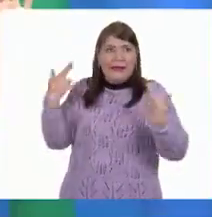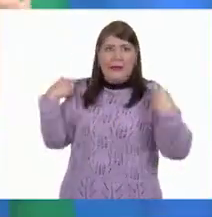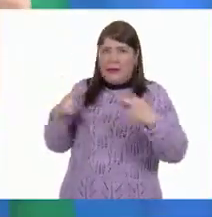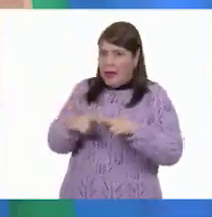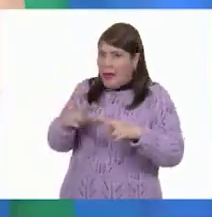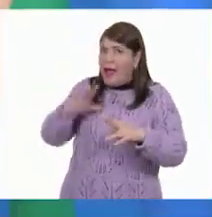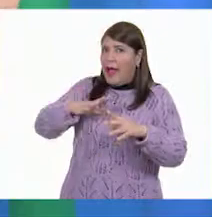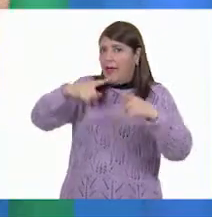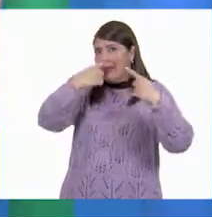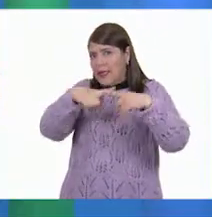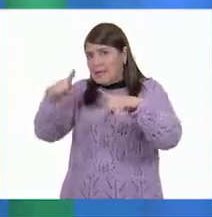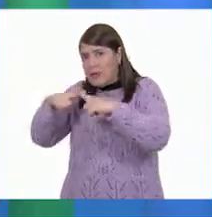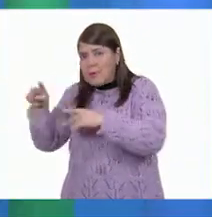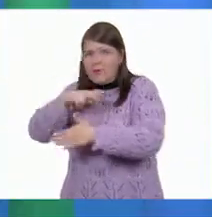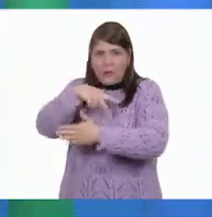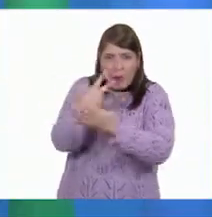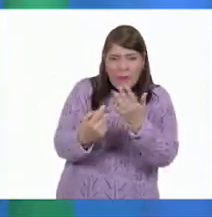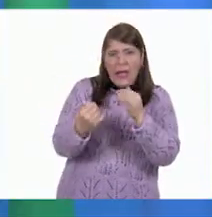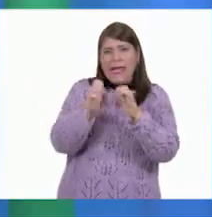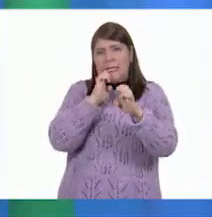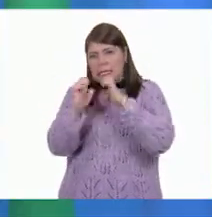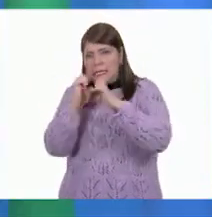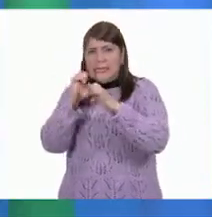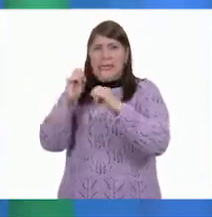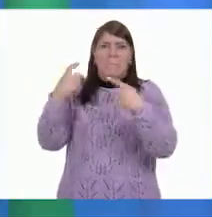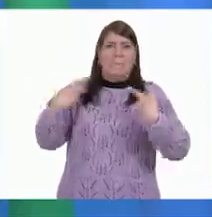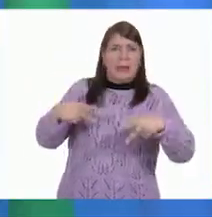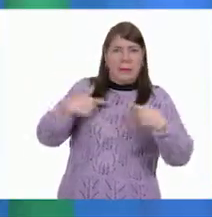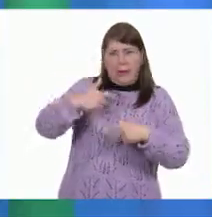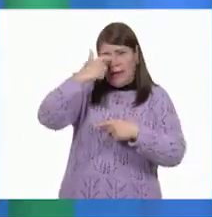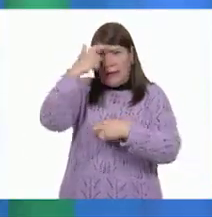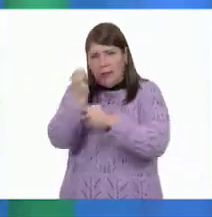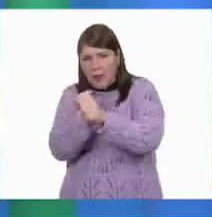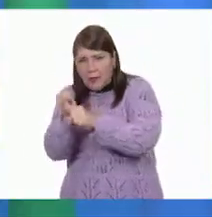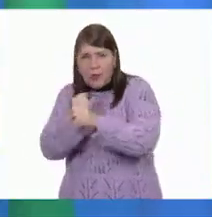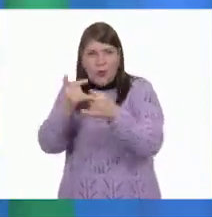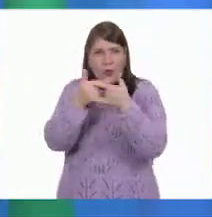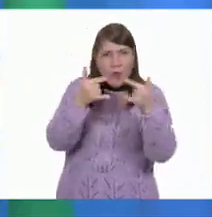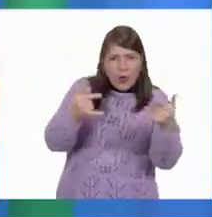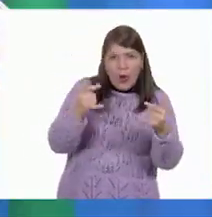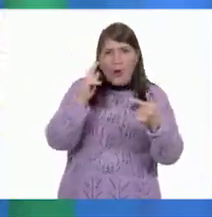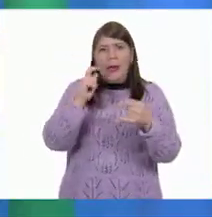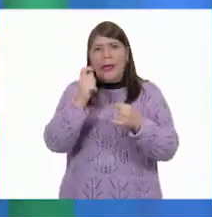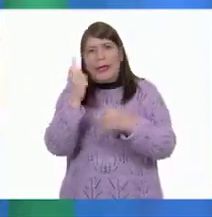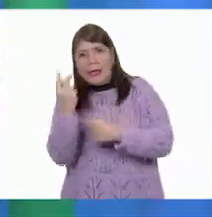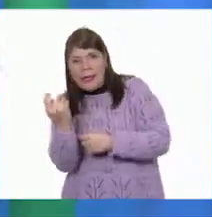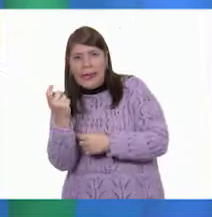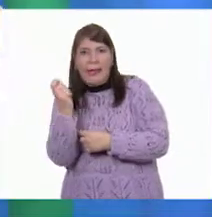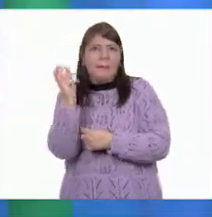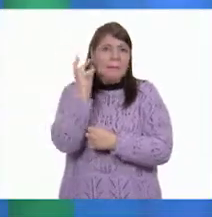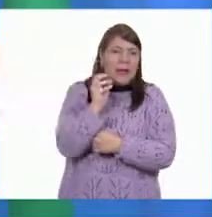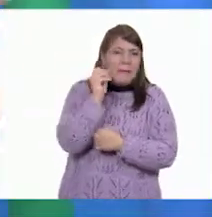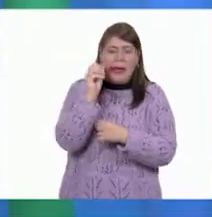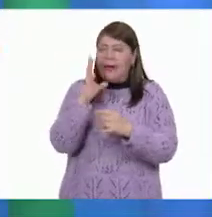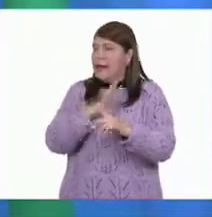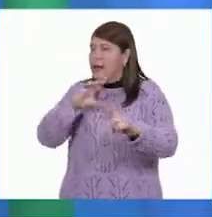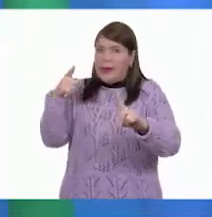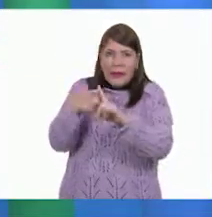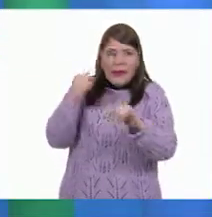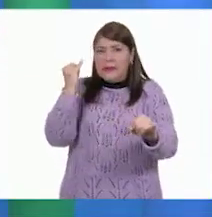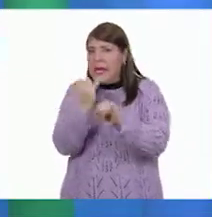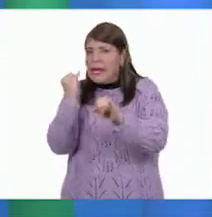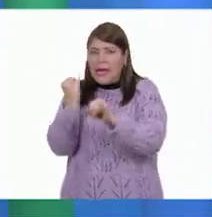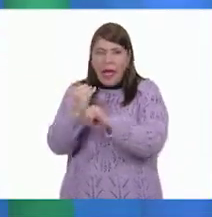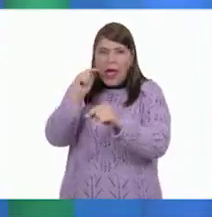muchos programas y entrevistas con historiadoras e historiadores, en el radio, en la televisión, al respecto, en internet, en